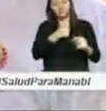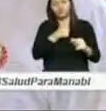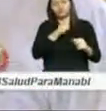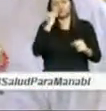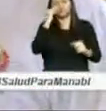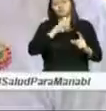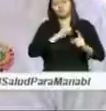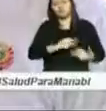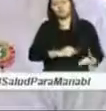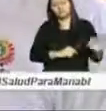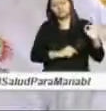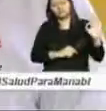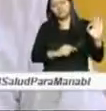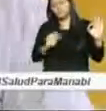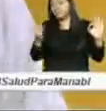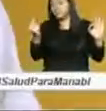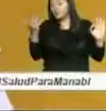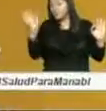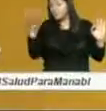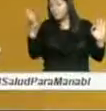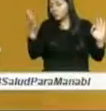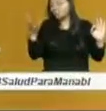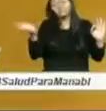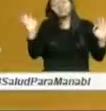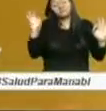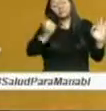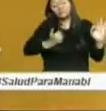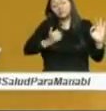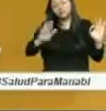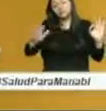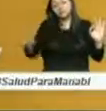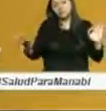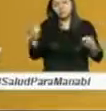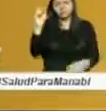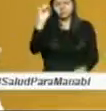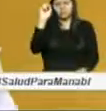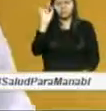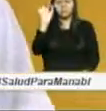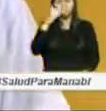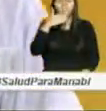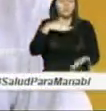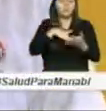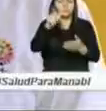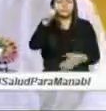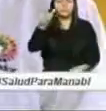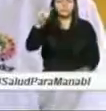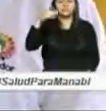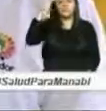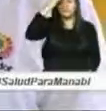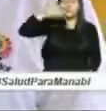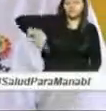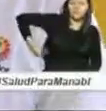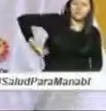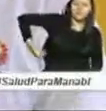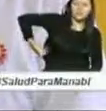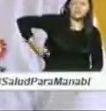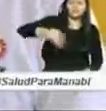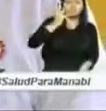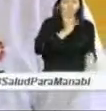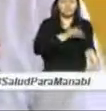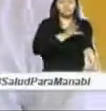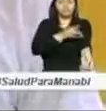muera, como pasaba, por ejemplo, con los pacientes hemodiálisis. Más de $1,000 mensuales costaba la hemodiálisis. Antes no